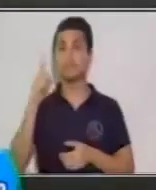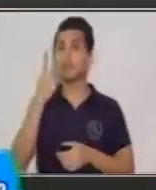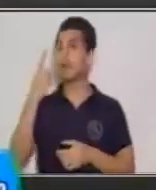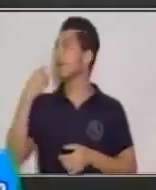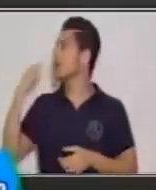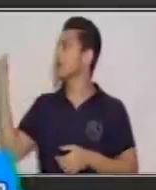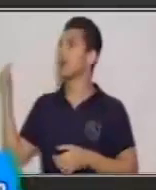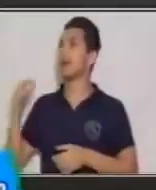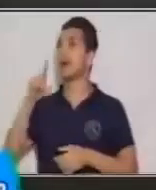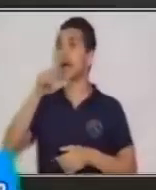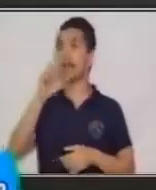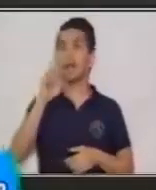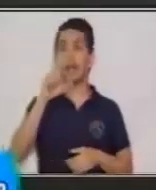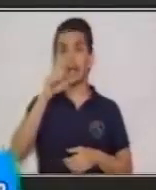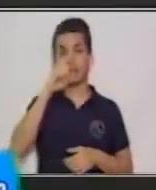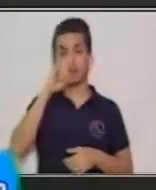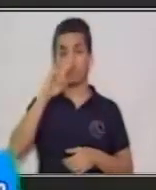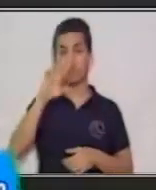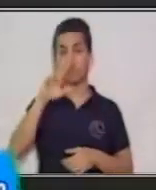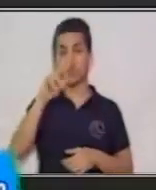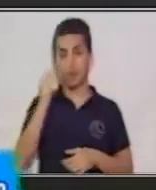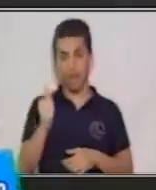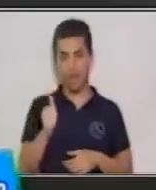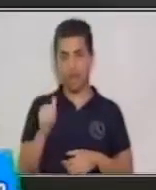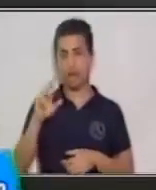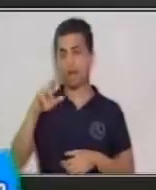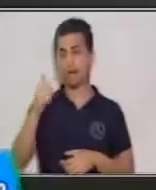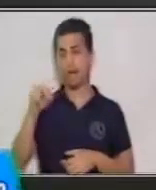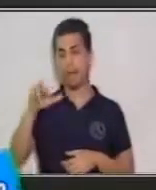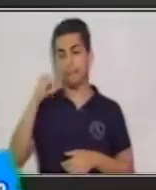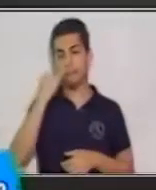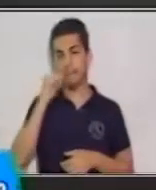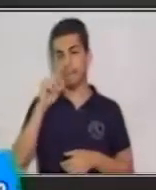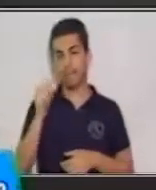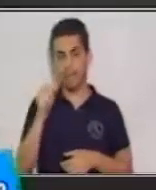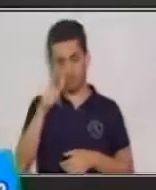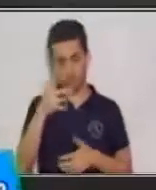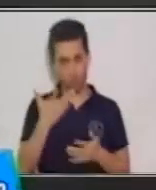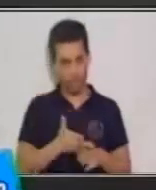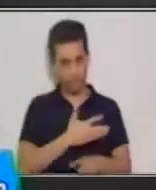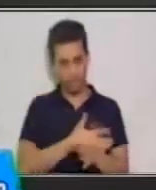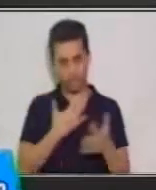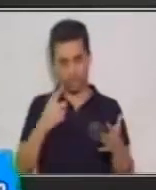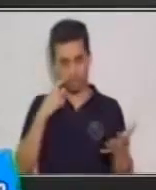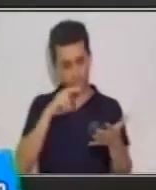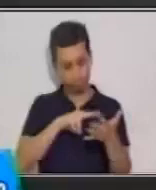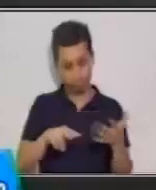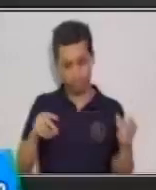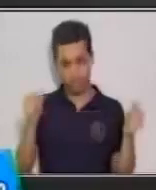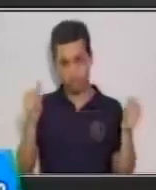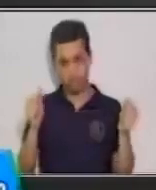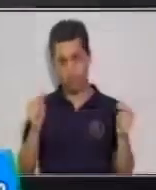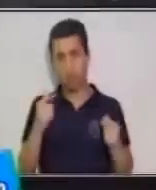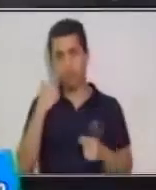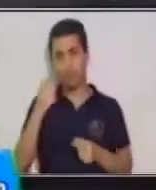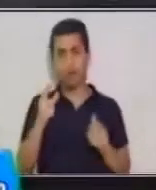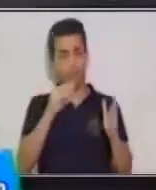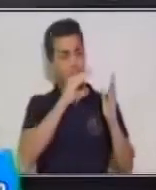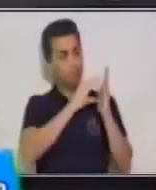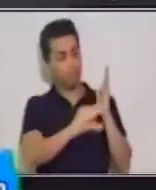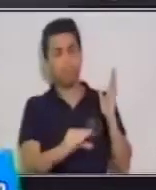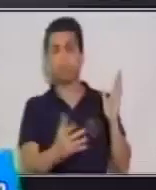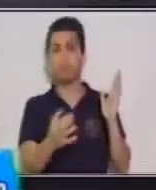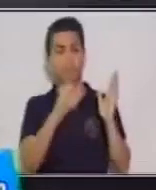¿En algún momento tú has leído de manera rápida, un contenido, un párrafo?